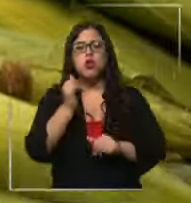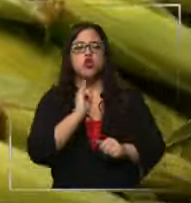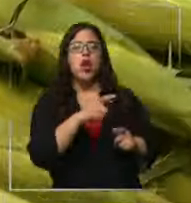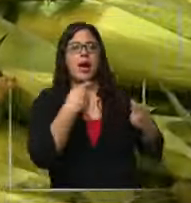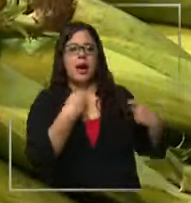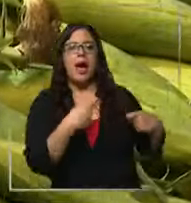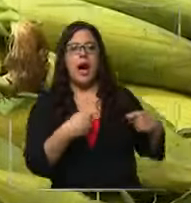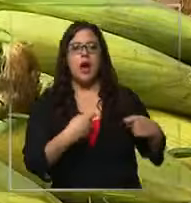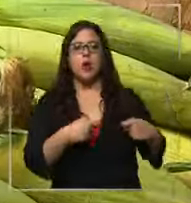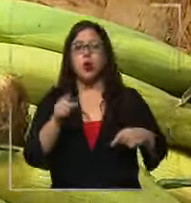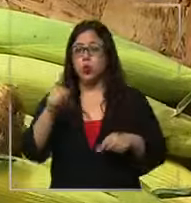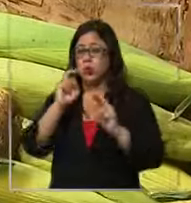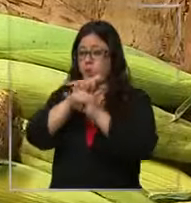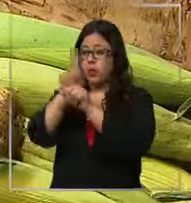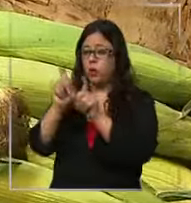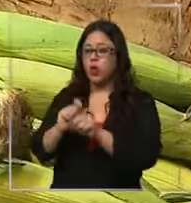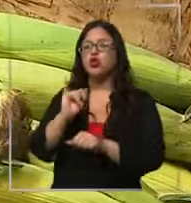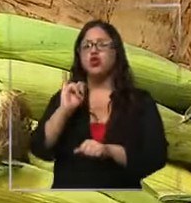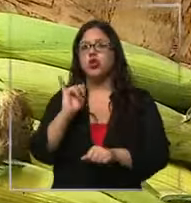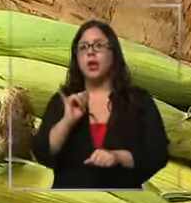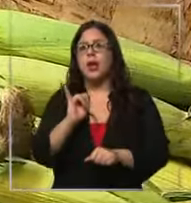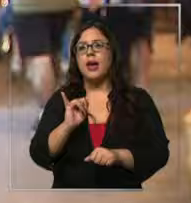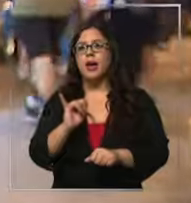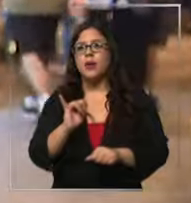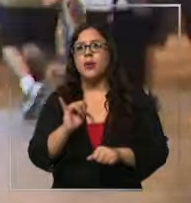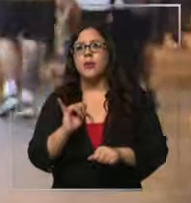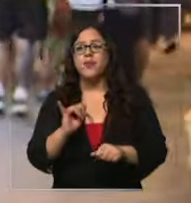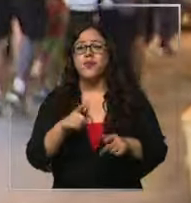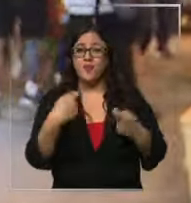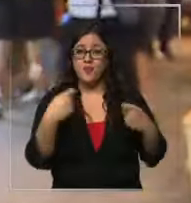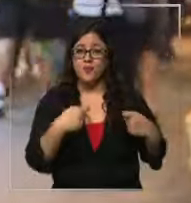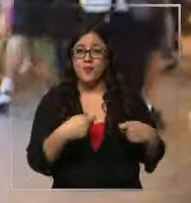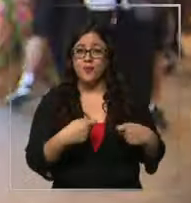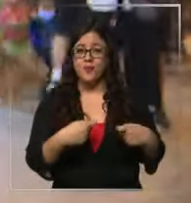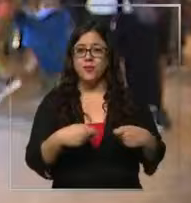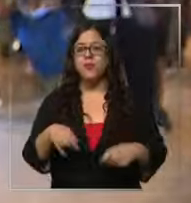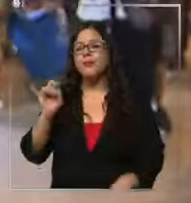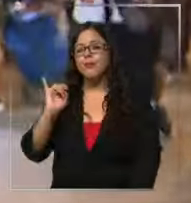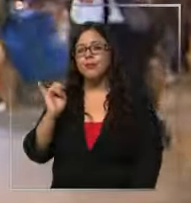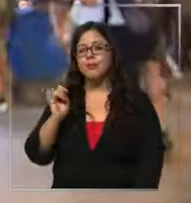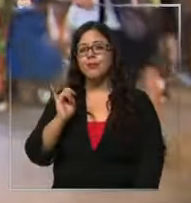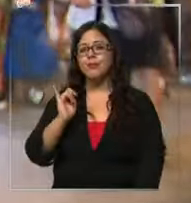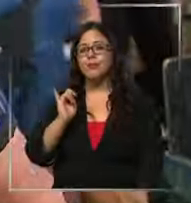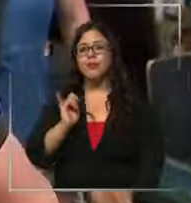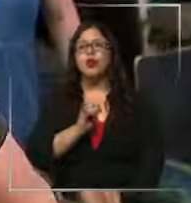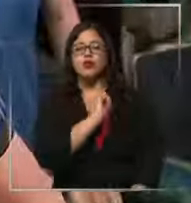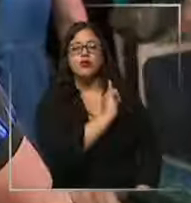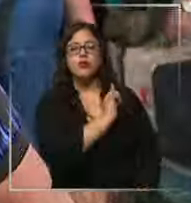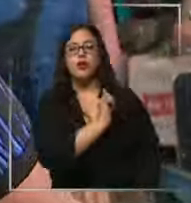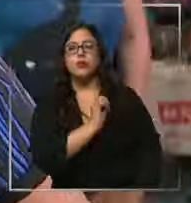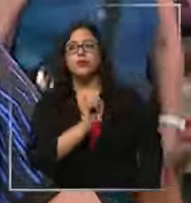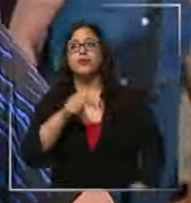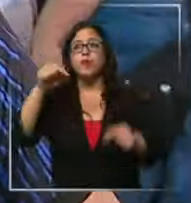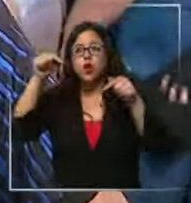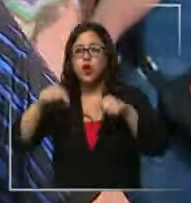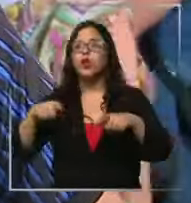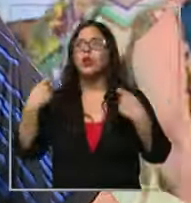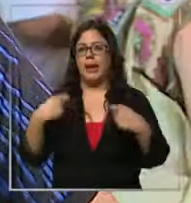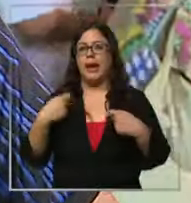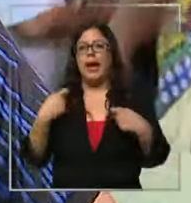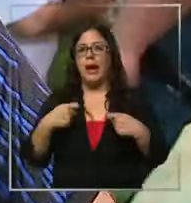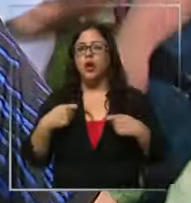caros. ¿Está cotizando? Es caro, sí. Sí. ¿Y aún está un poquitito caro? Sí, en algunos un poquito caro, sí. Hoy día llegó